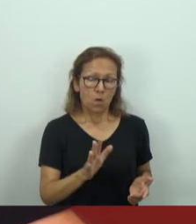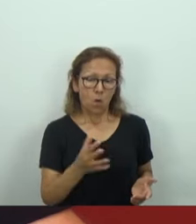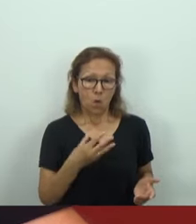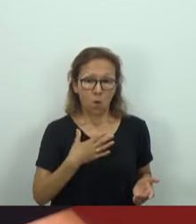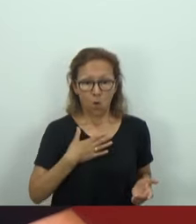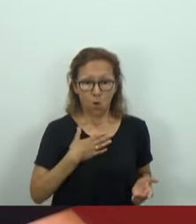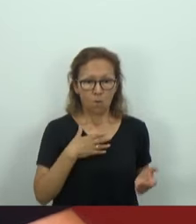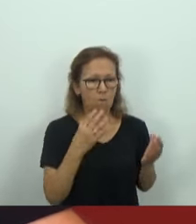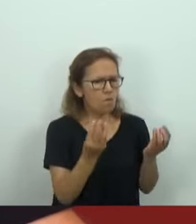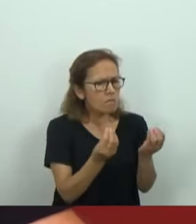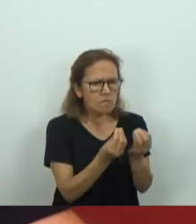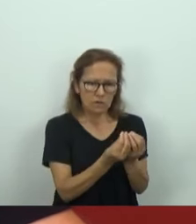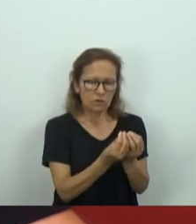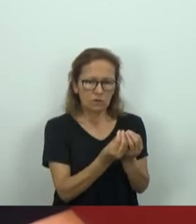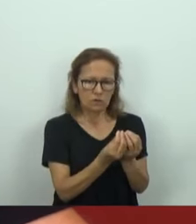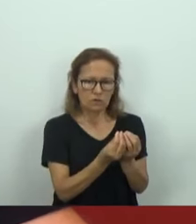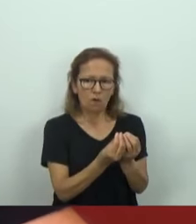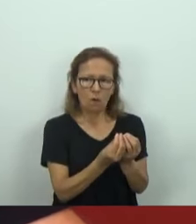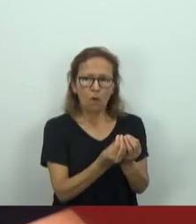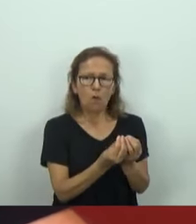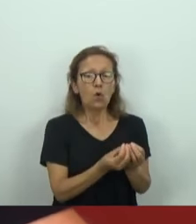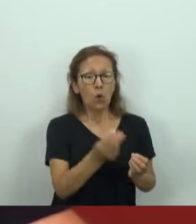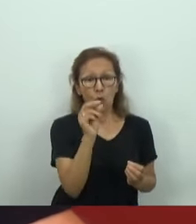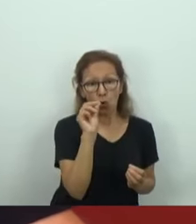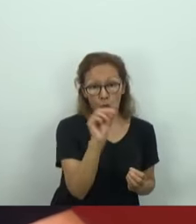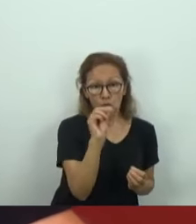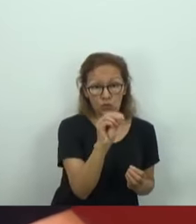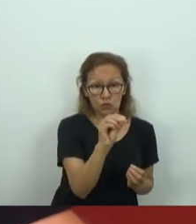necesita horas para echar un demonio fuera. Si acaso lo puede.